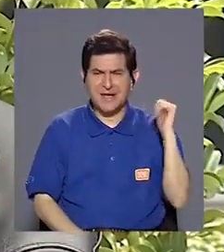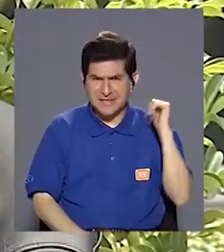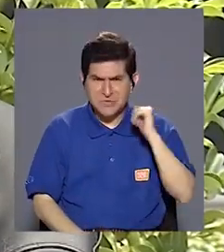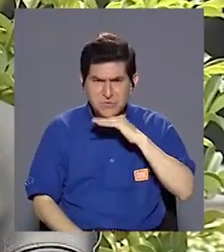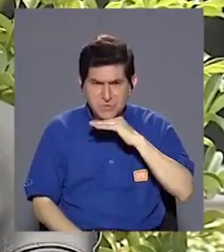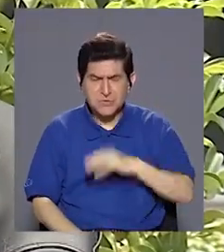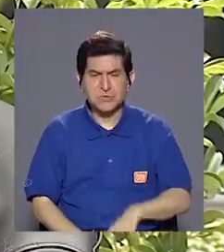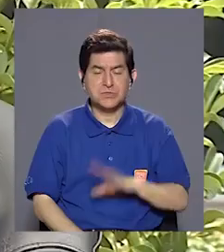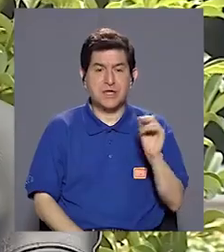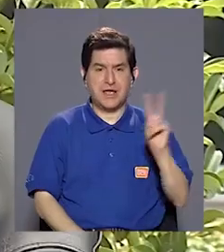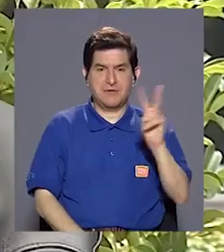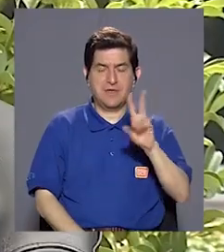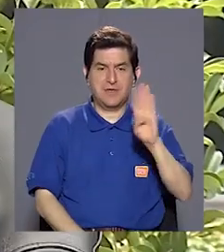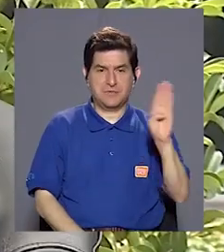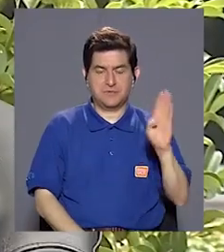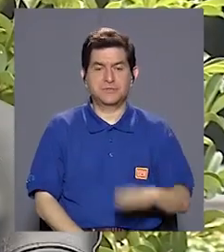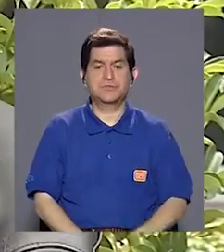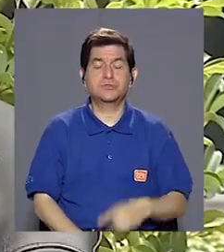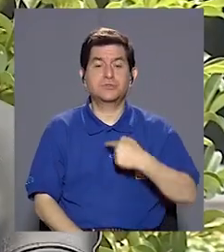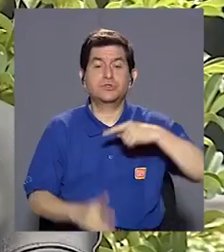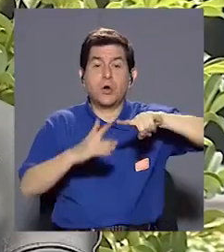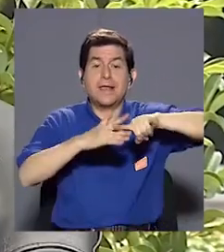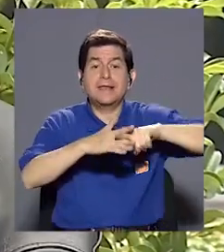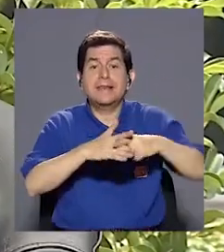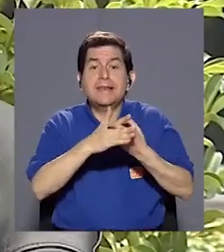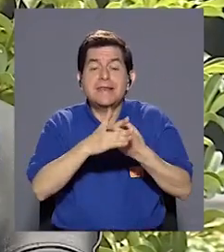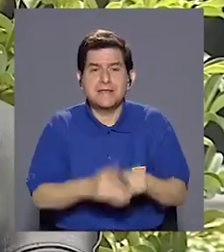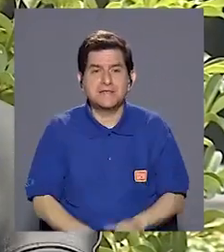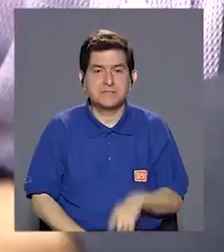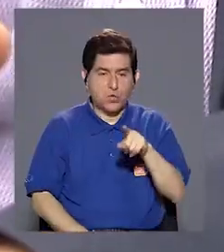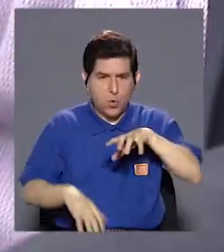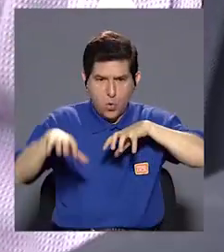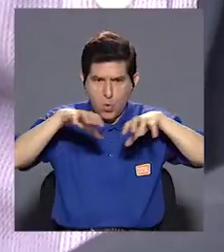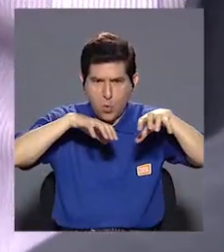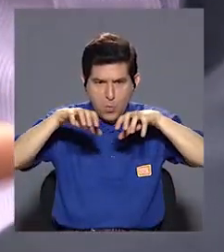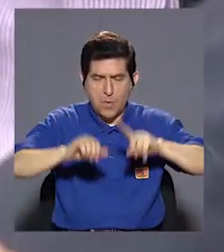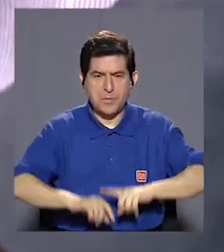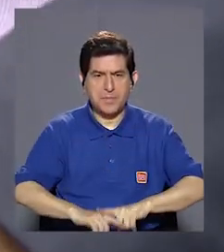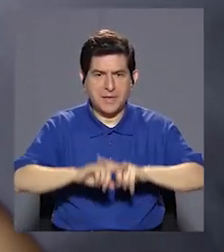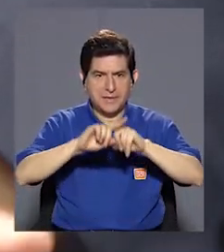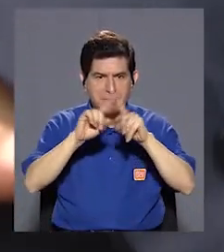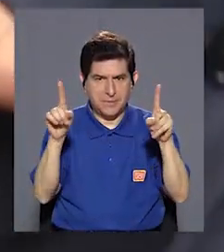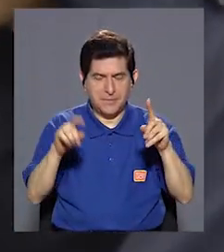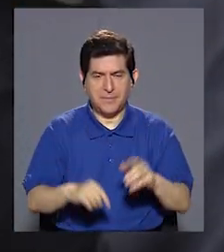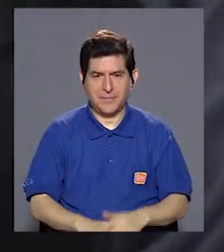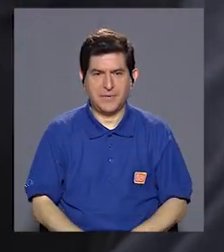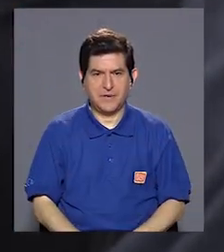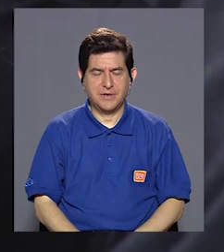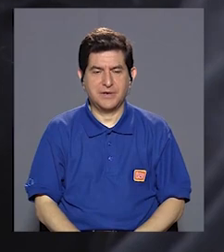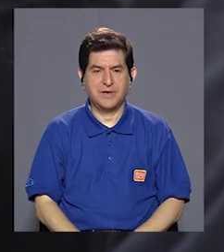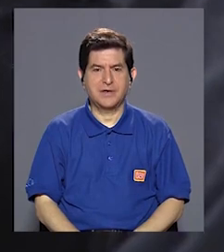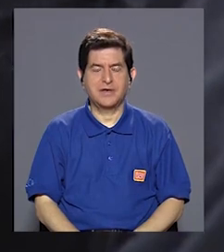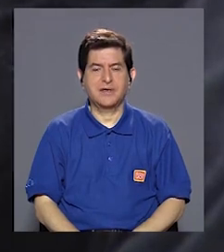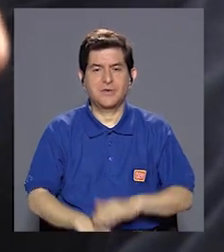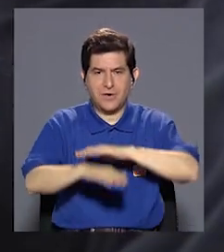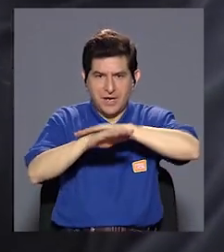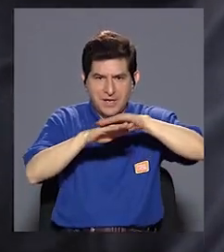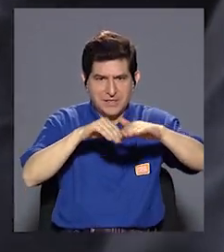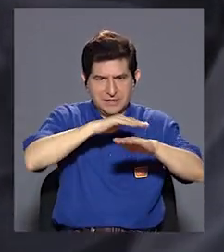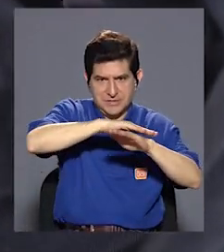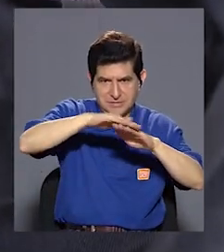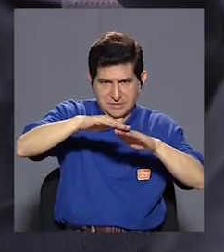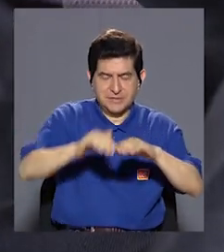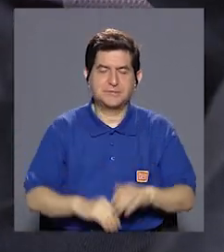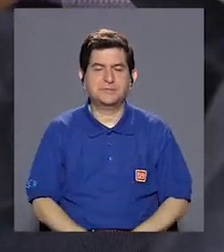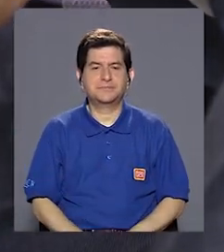de suciedad y con ellas los virus y bacterias, entonces yo empiezo a hacer este movimiento, pero en el dorso de las manos. ¿Por